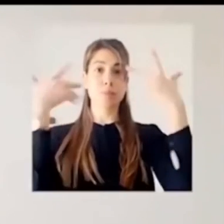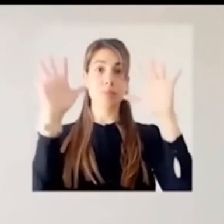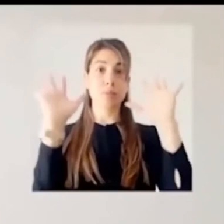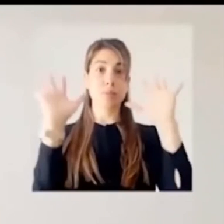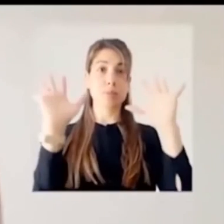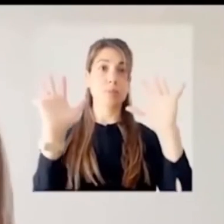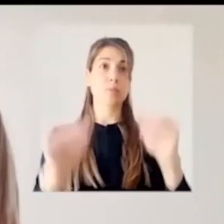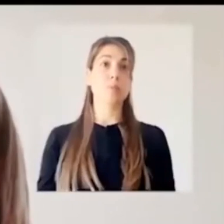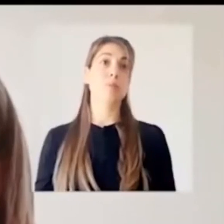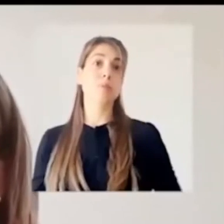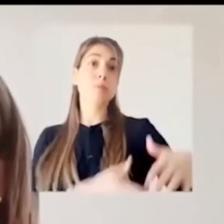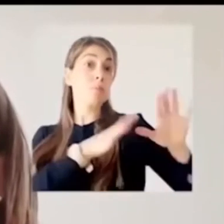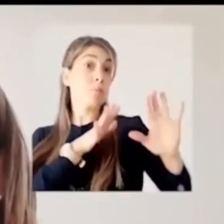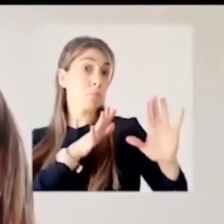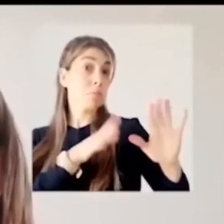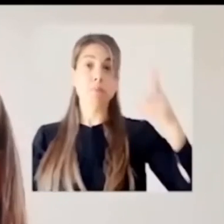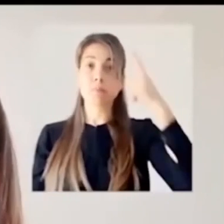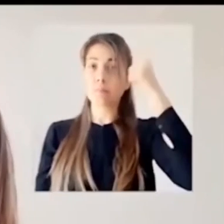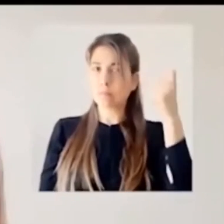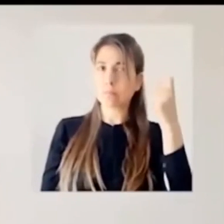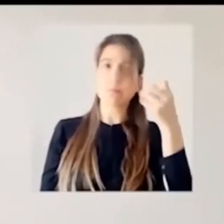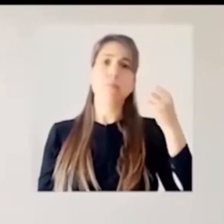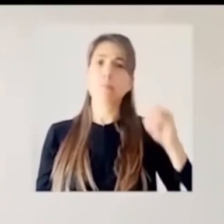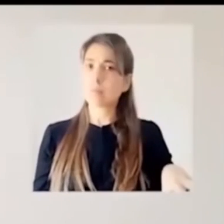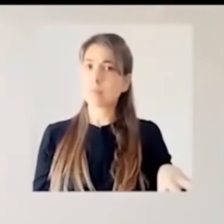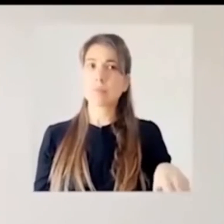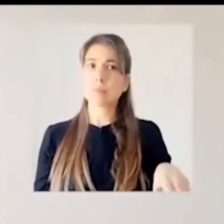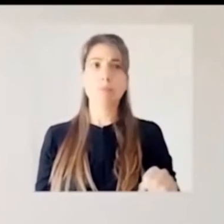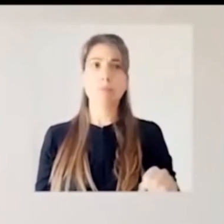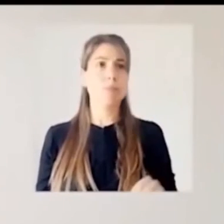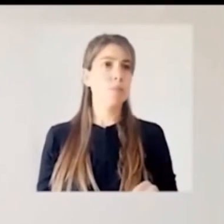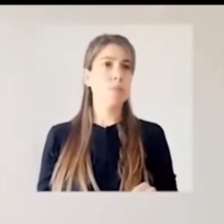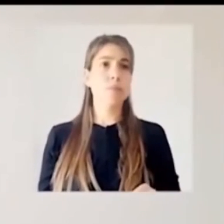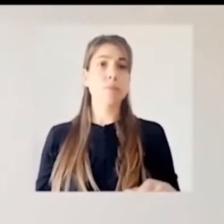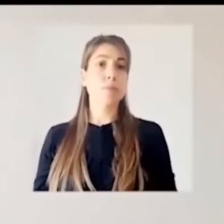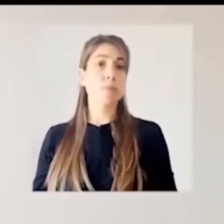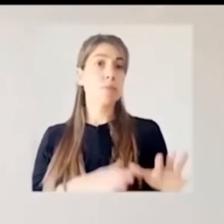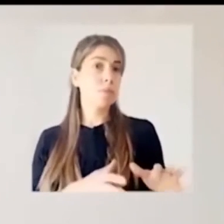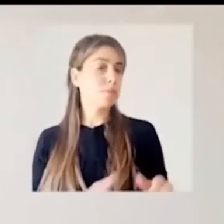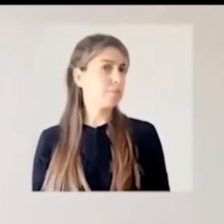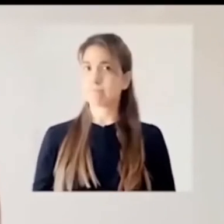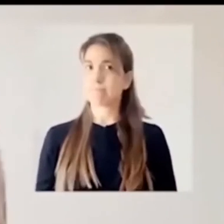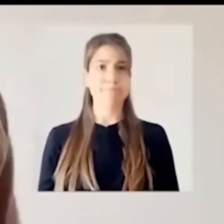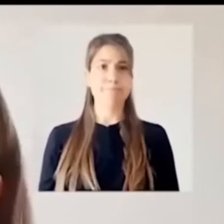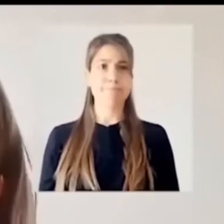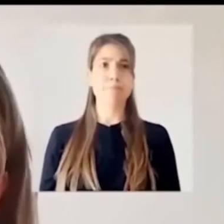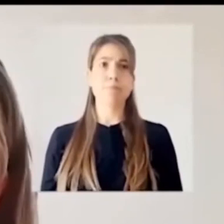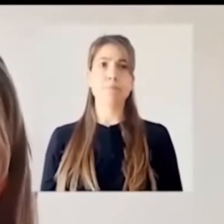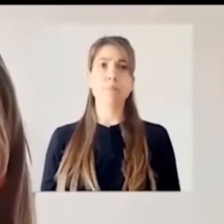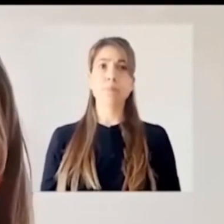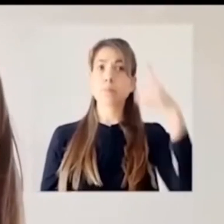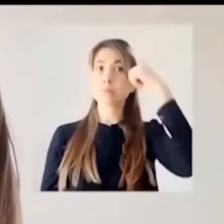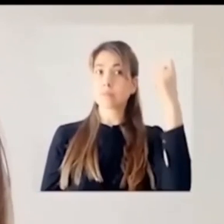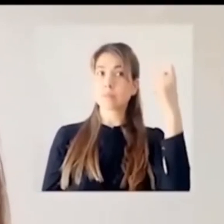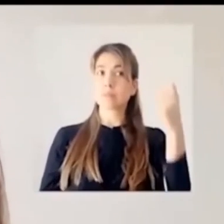manifestarnos frente a ellos para no generar un mal momento o un